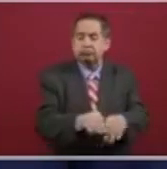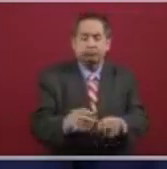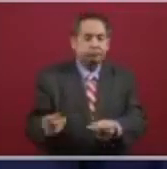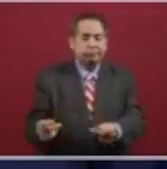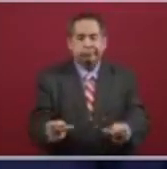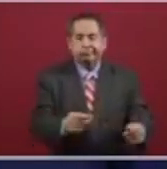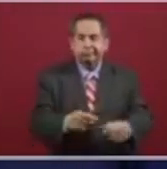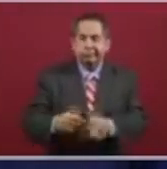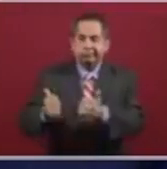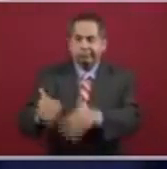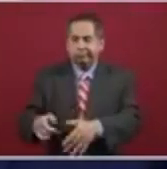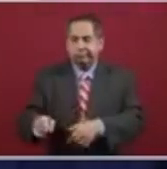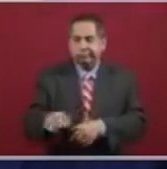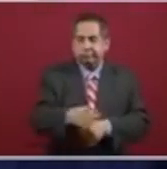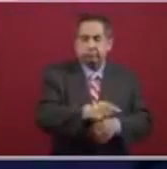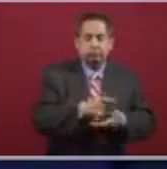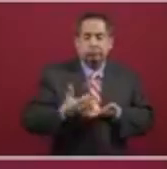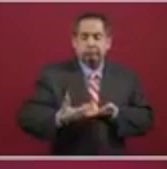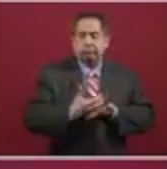y que